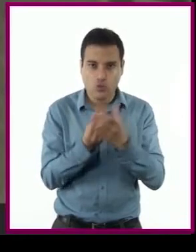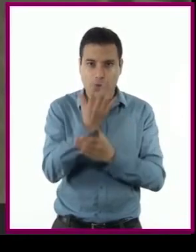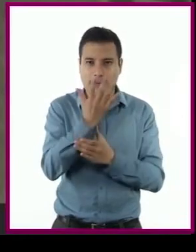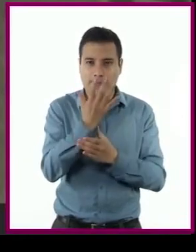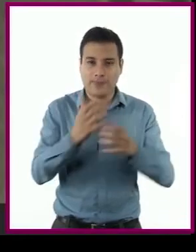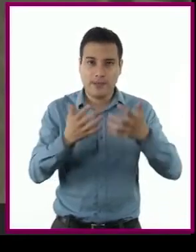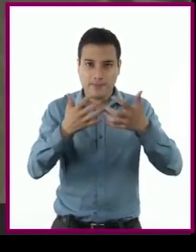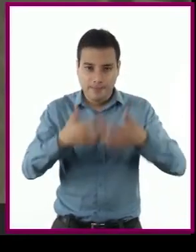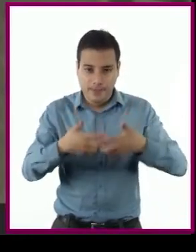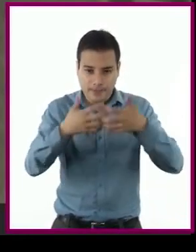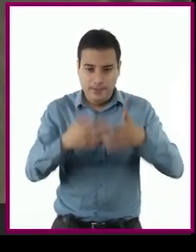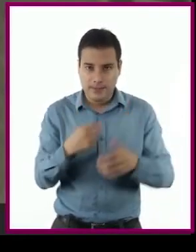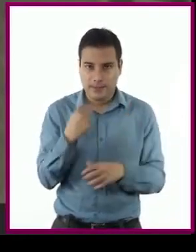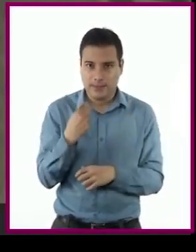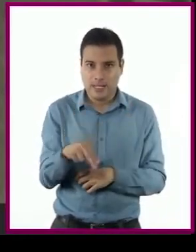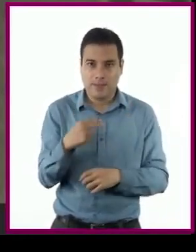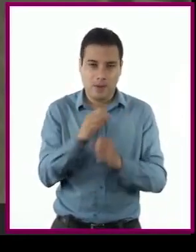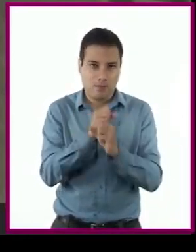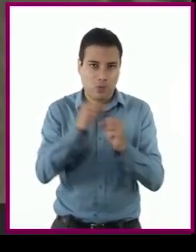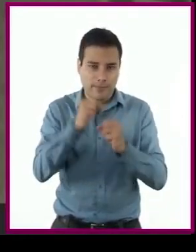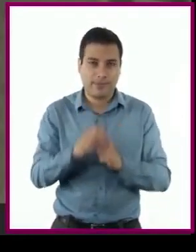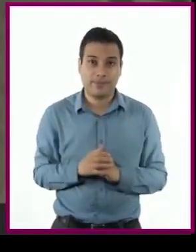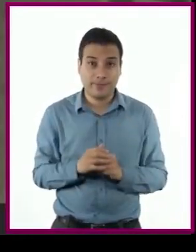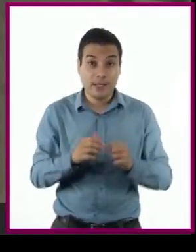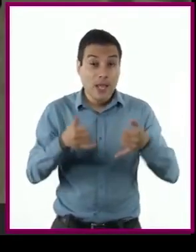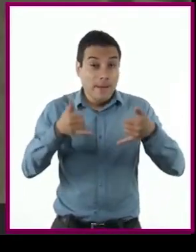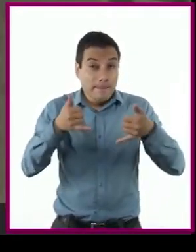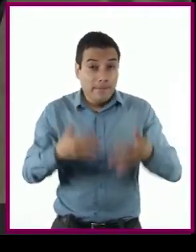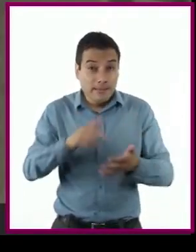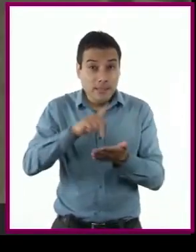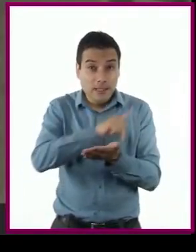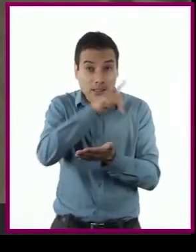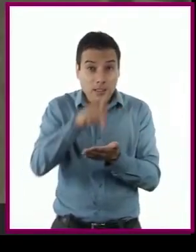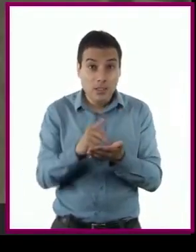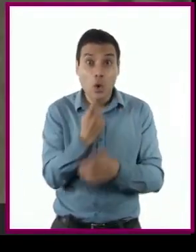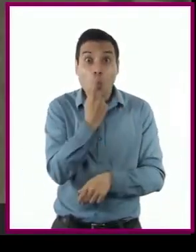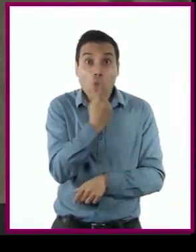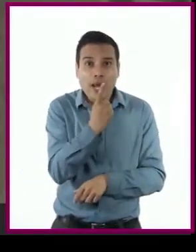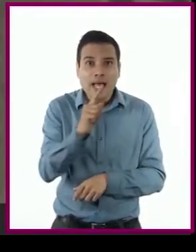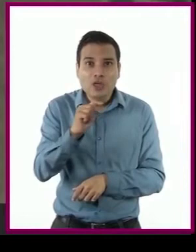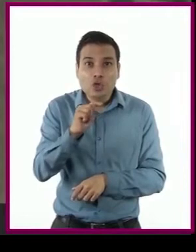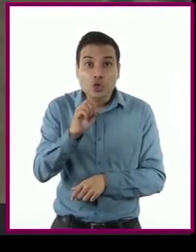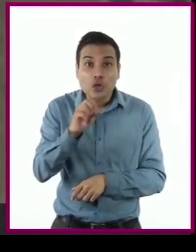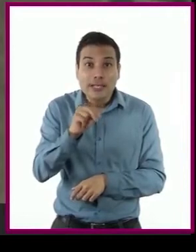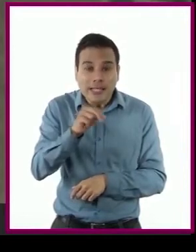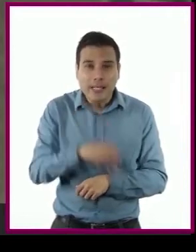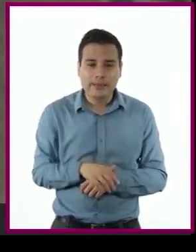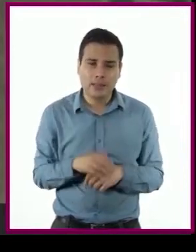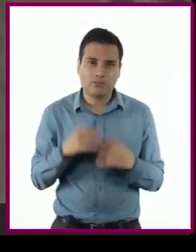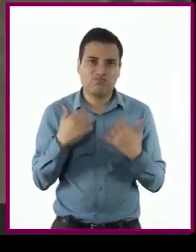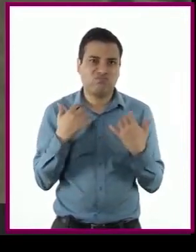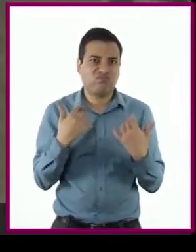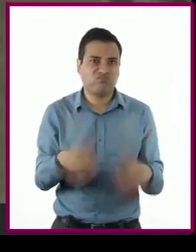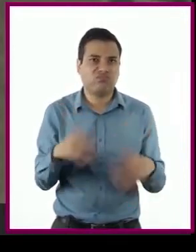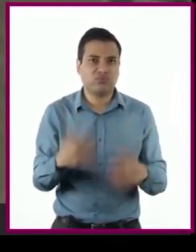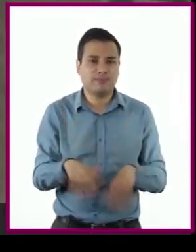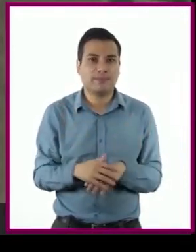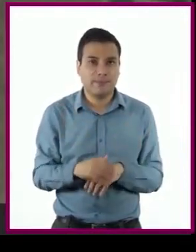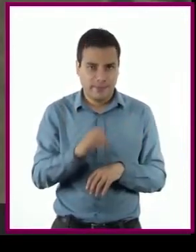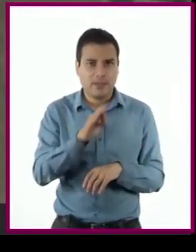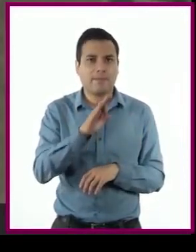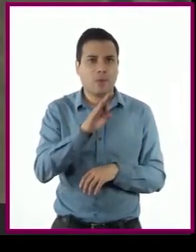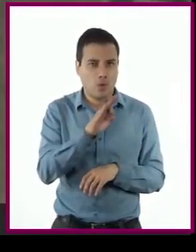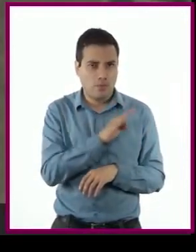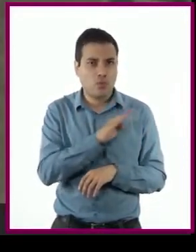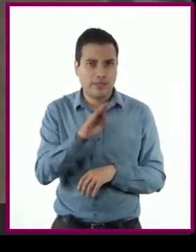llamada Bomb, que pesaba casi 1 tonelada, la cual reproducía el trabajo de